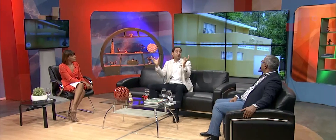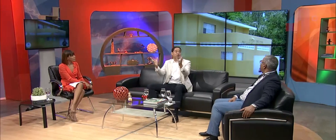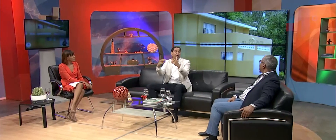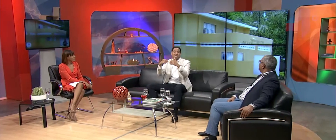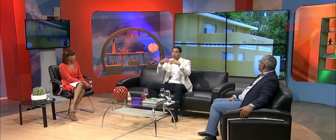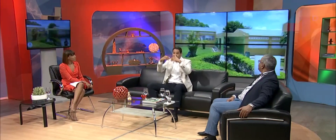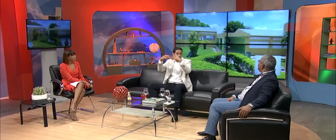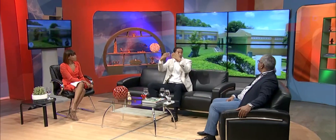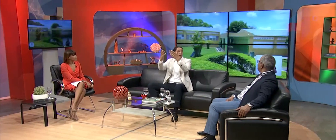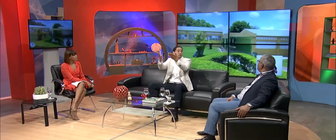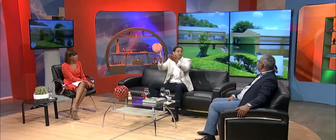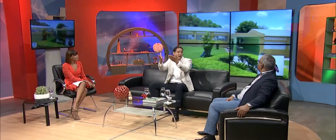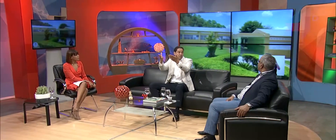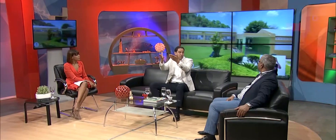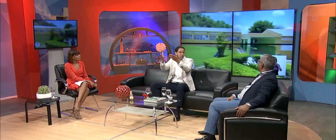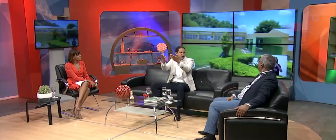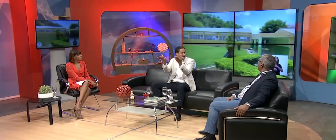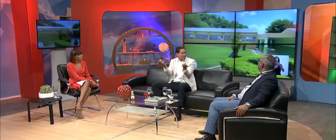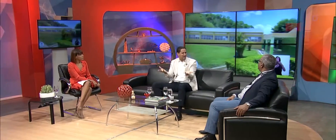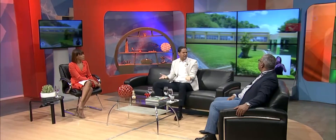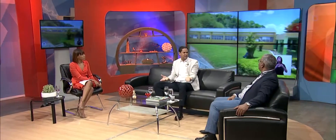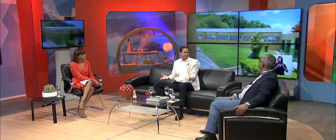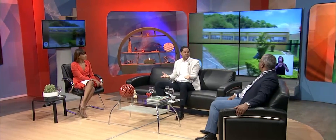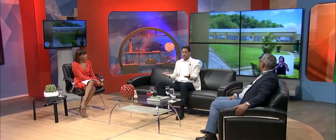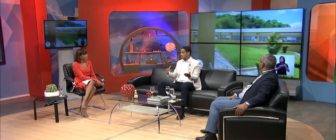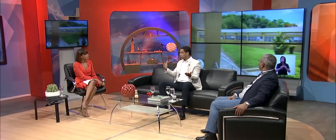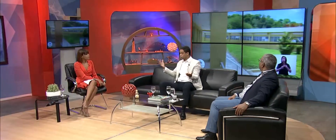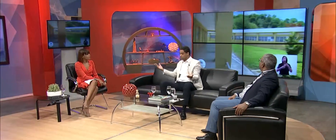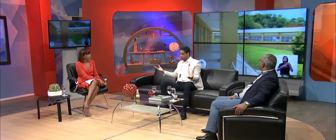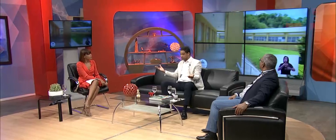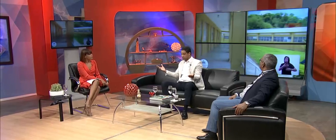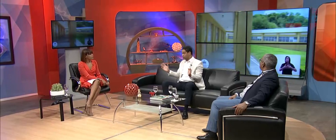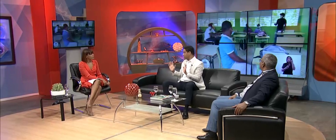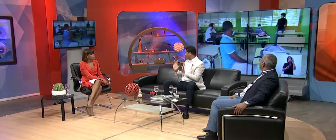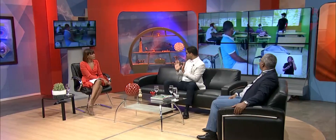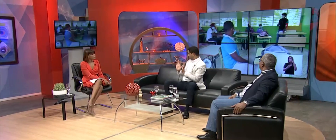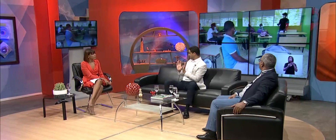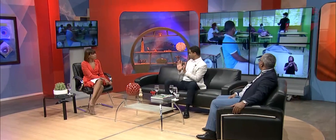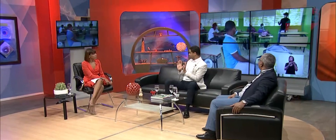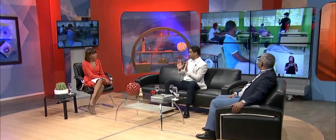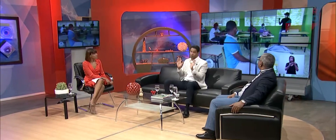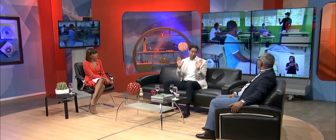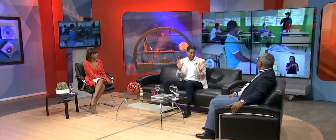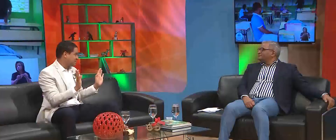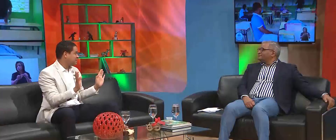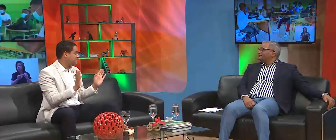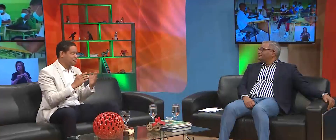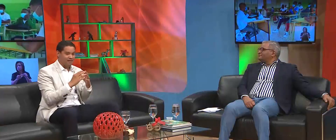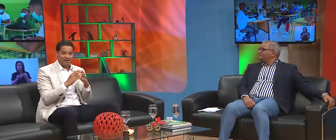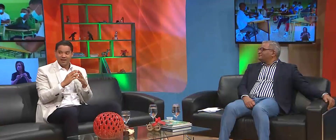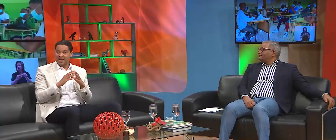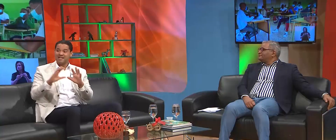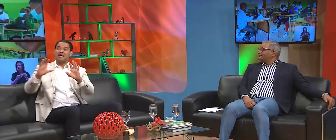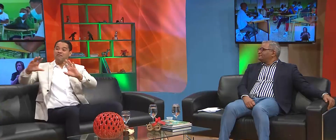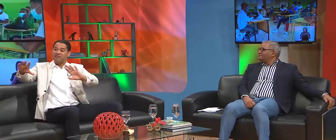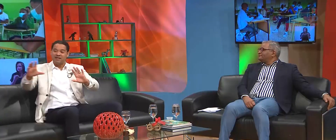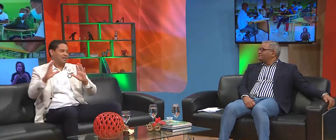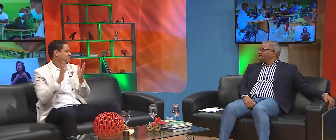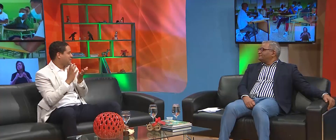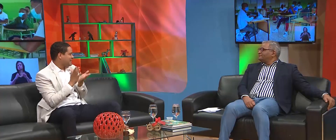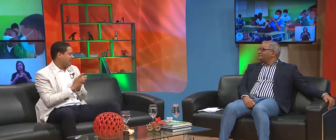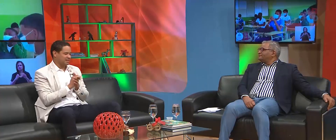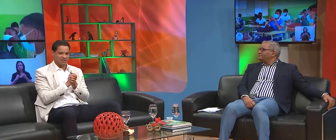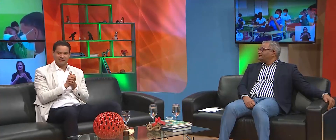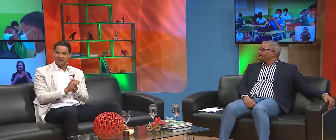poder explorar que lo que le están preguntando está ahí. Inclusive, no debería decir esto, pero lo voy a decir. Es tan